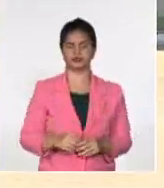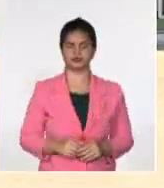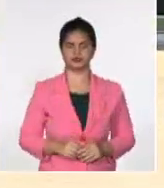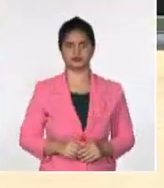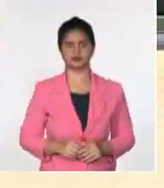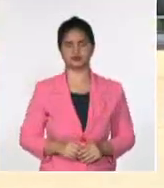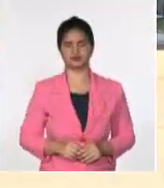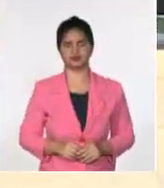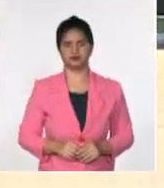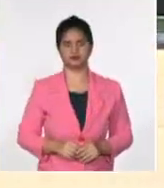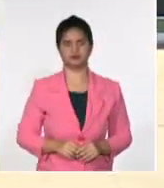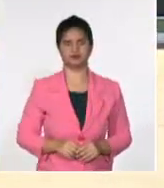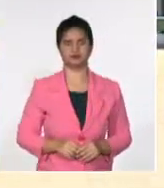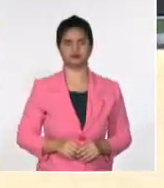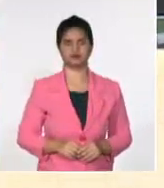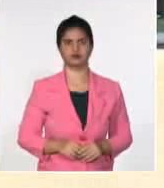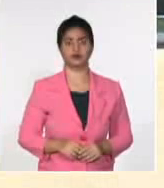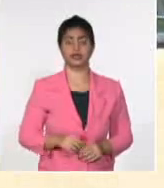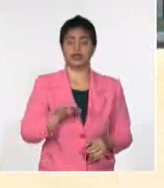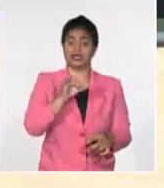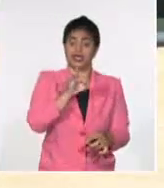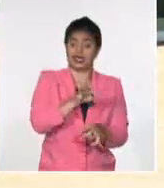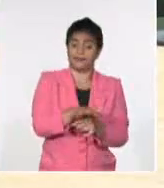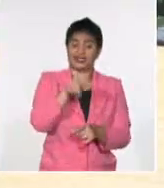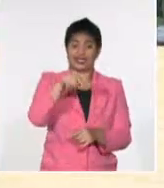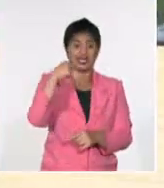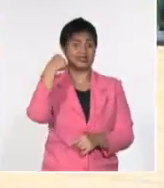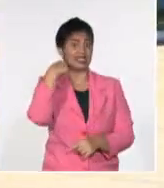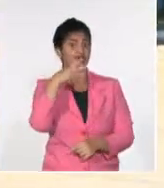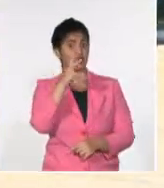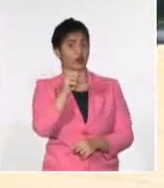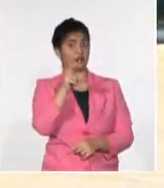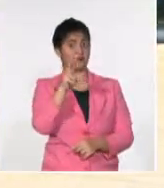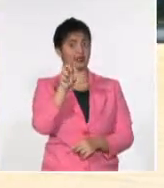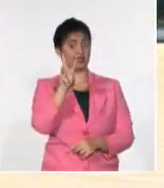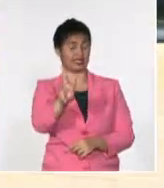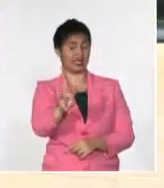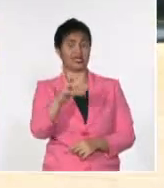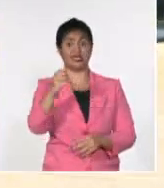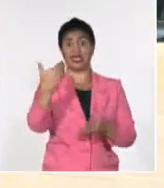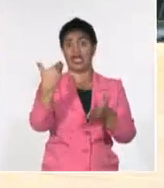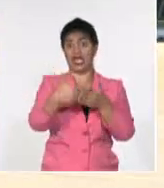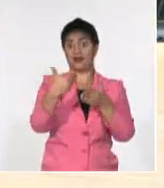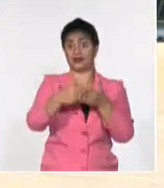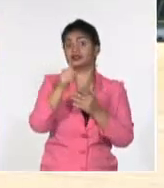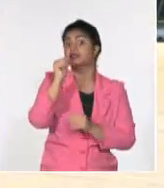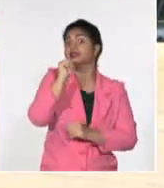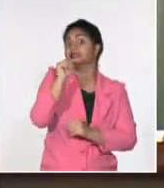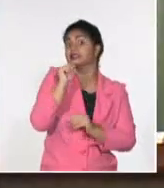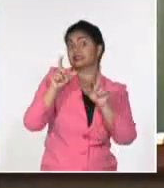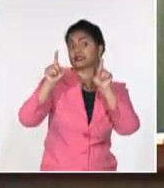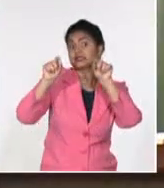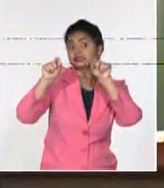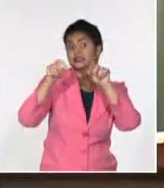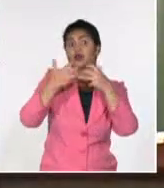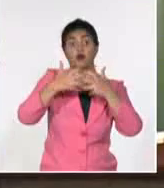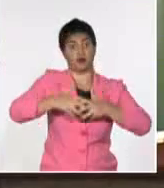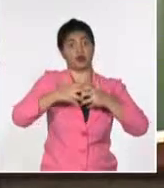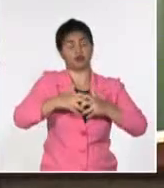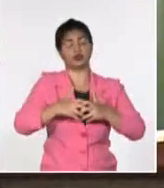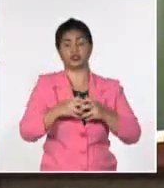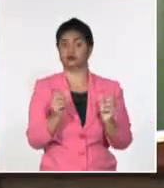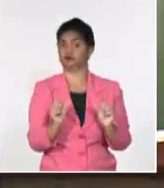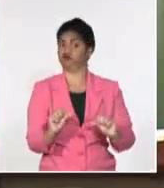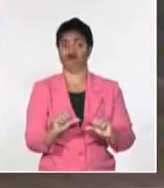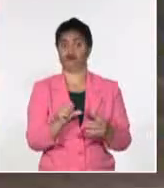Los primeros meses de 2023 no fueron precisamente buenos para la empresa de alimentos y bebidas La Estancia, una entidad con prestigio ganado por